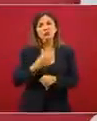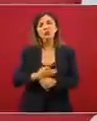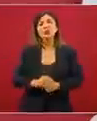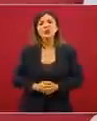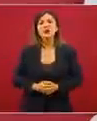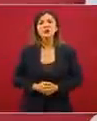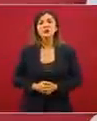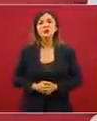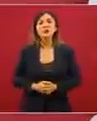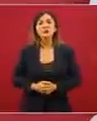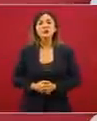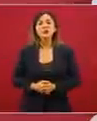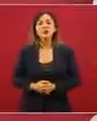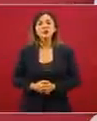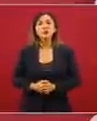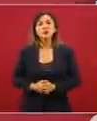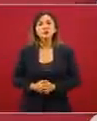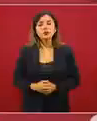En cuanto